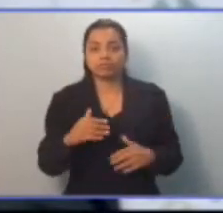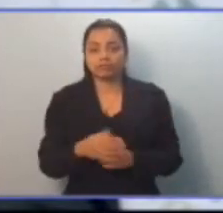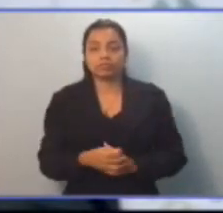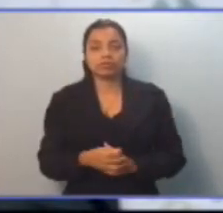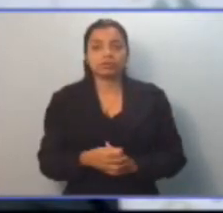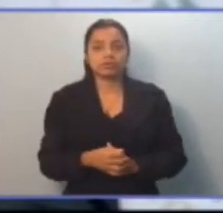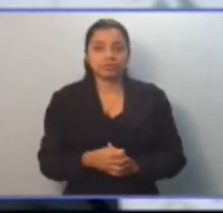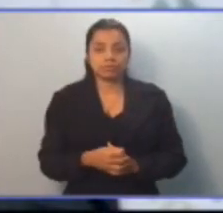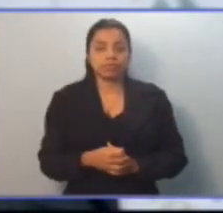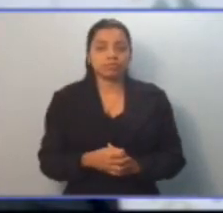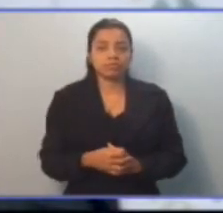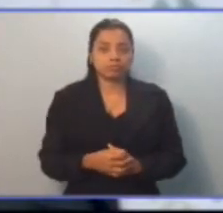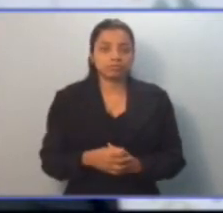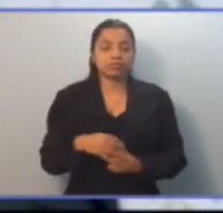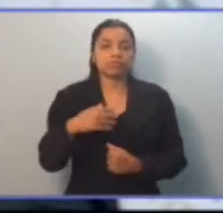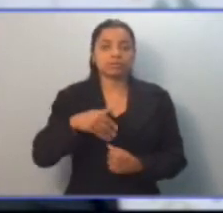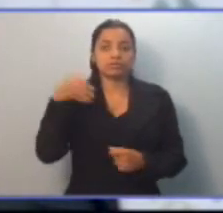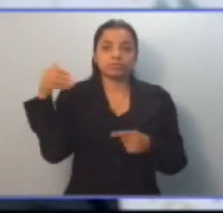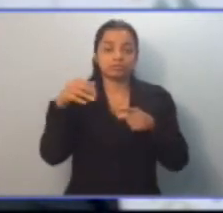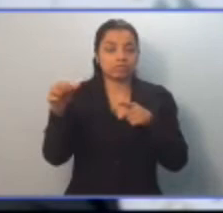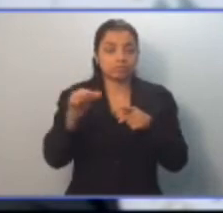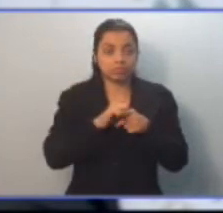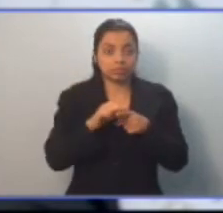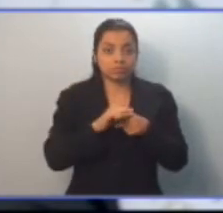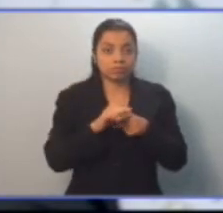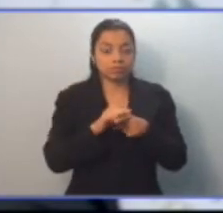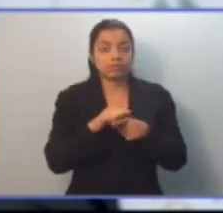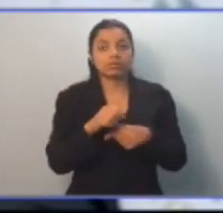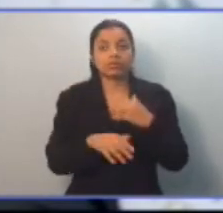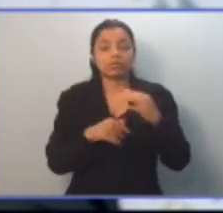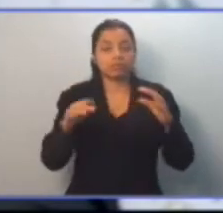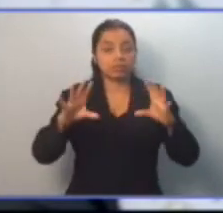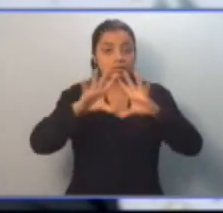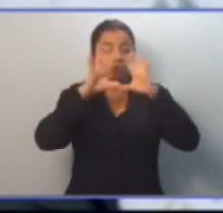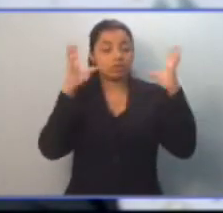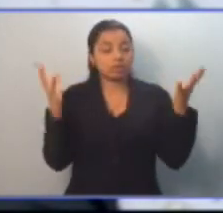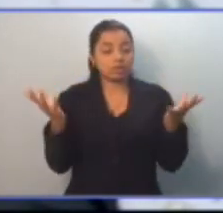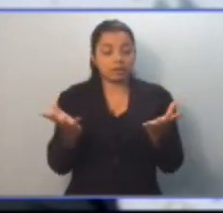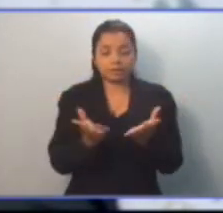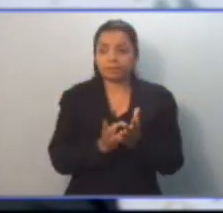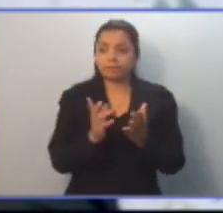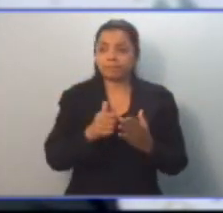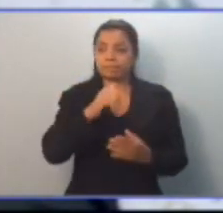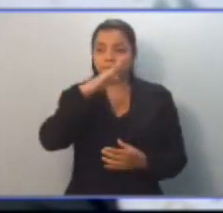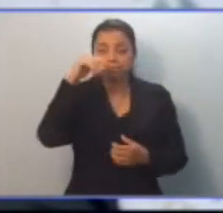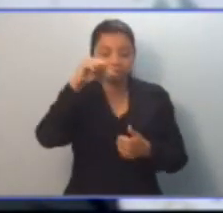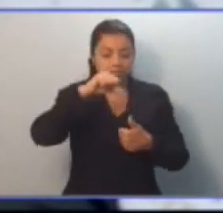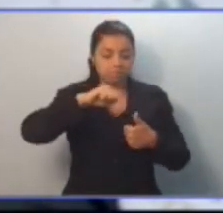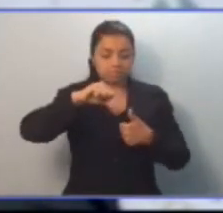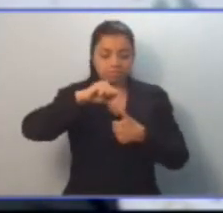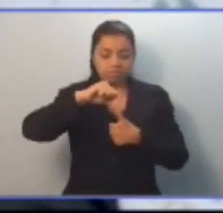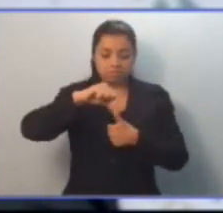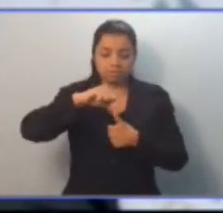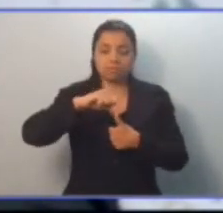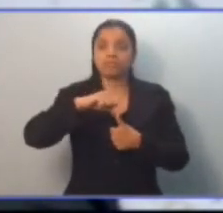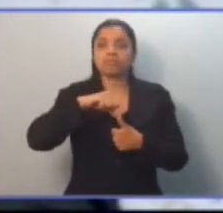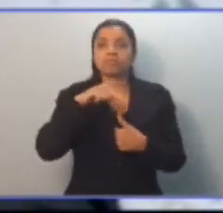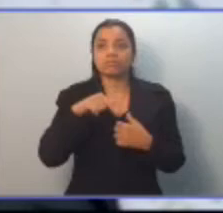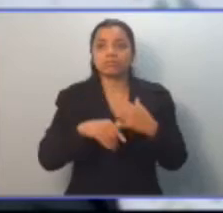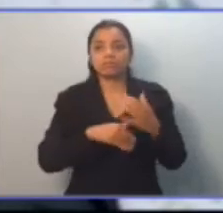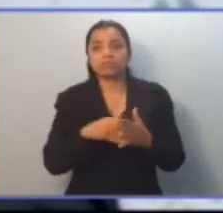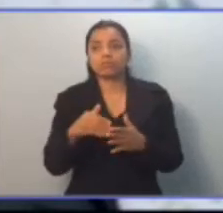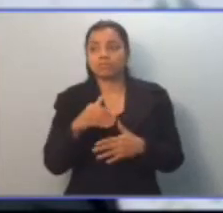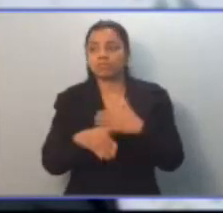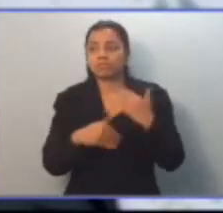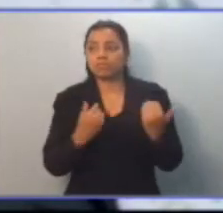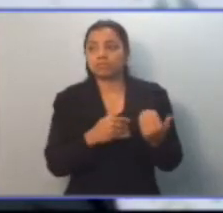área en la que yo he sido capacitador, oponente internacional en los países centroamericanos, y siempre soy invitado de parte